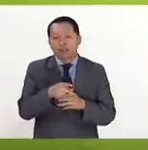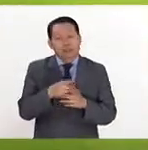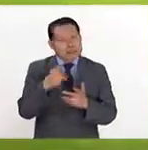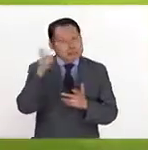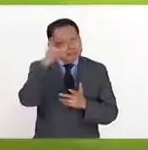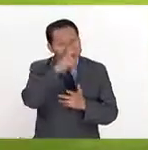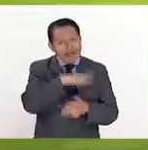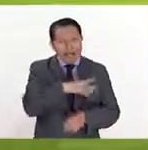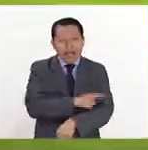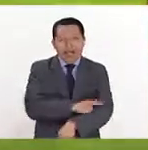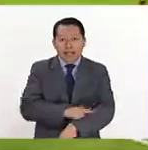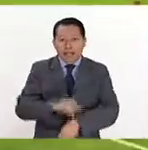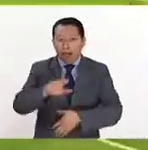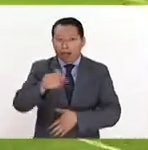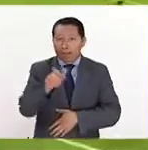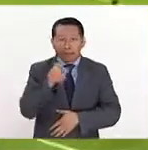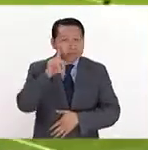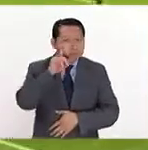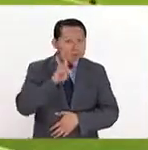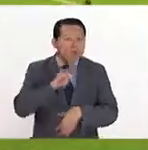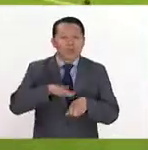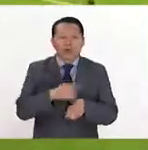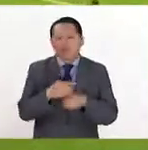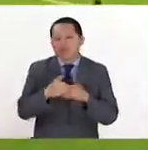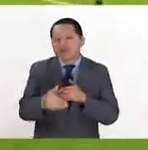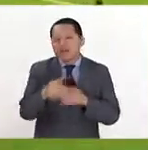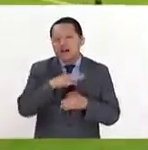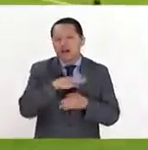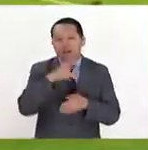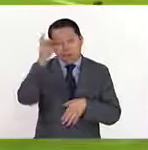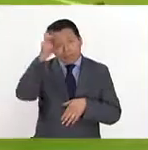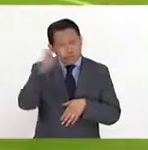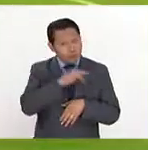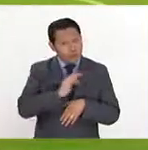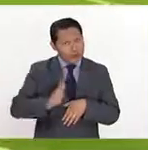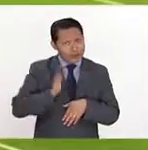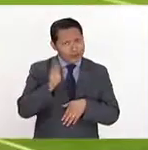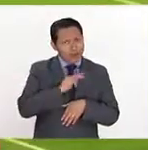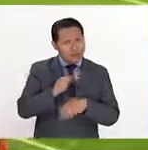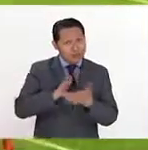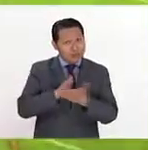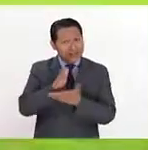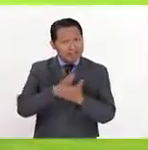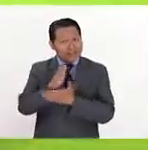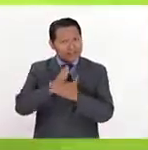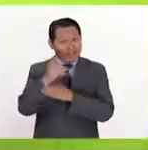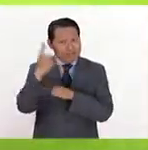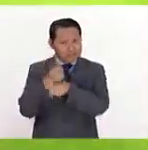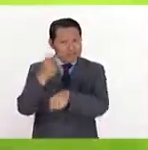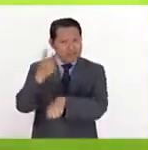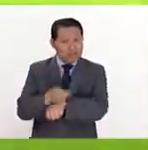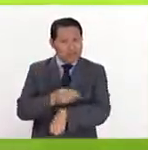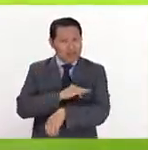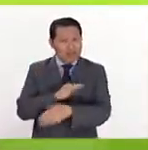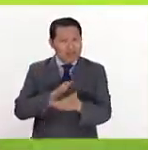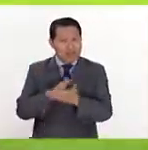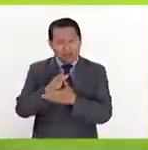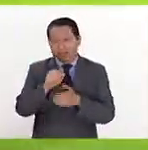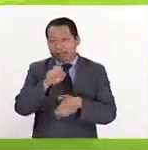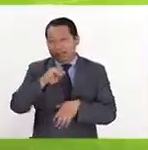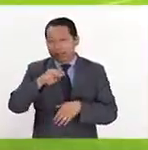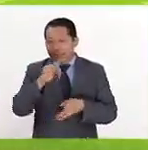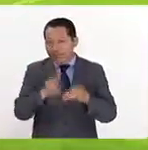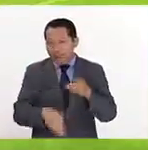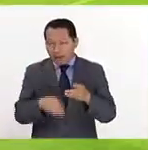Liga MX Femenil porque nos queda media temporada y Pachuca puede dar la sorpresa y meterse a los primeros dos sitios que son los que clasifican a semifinales.